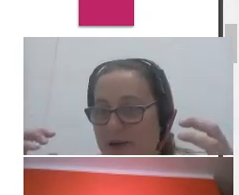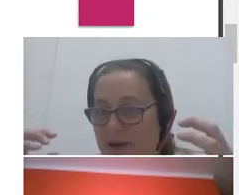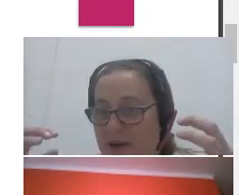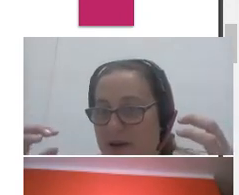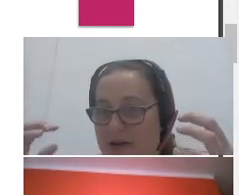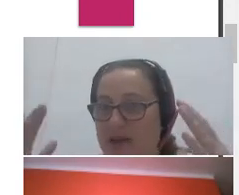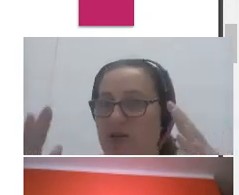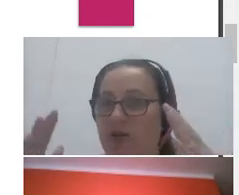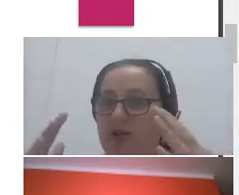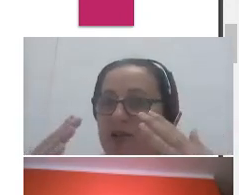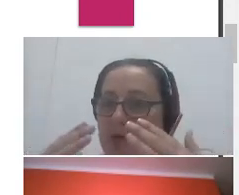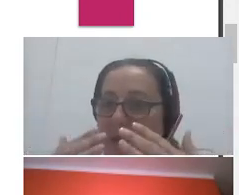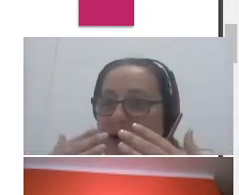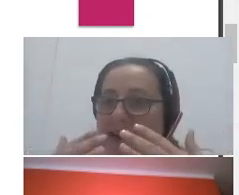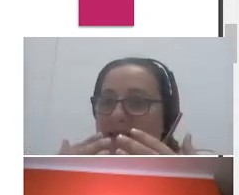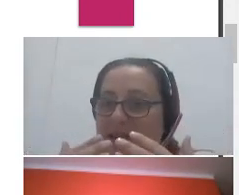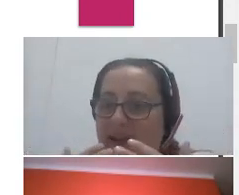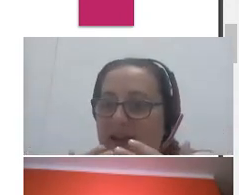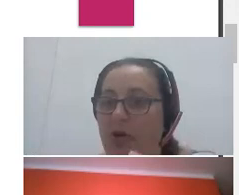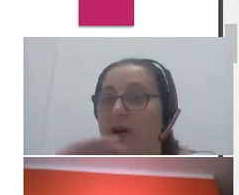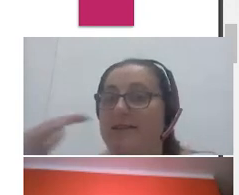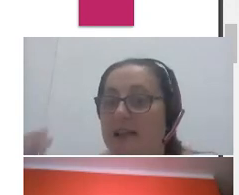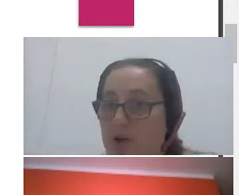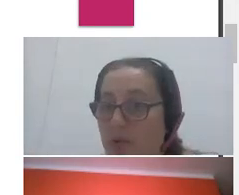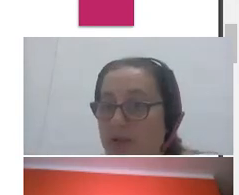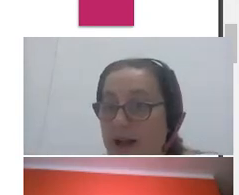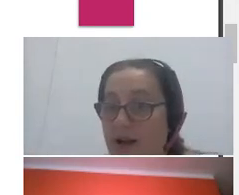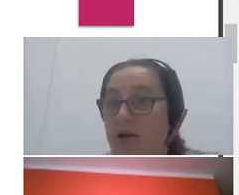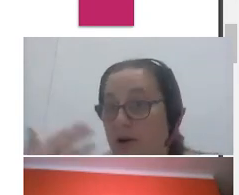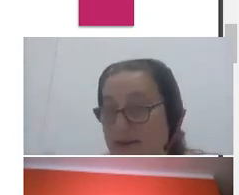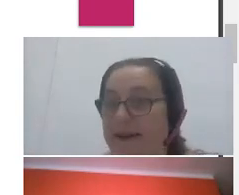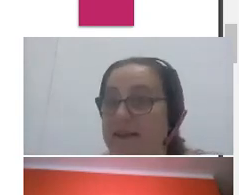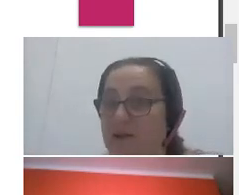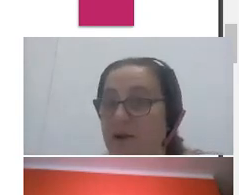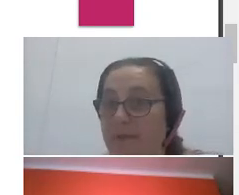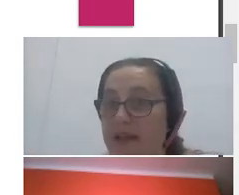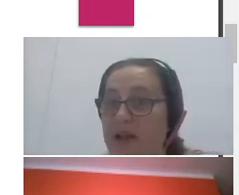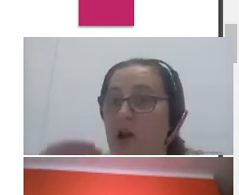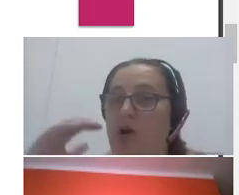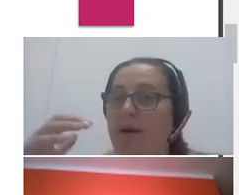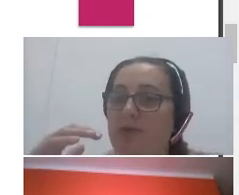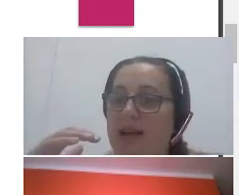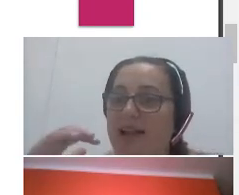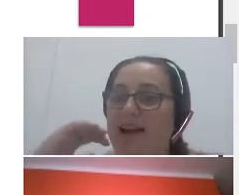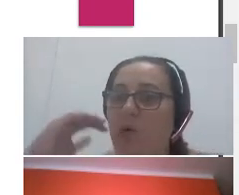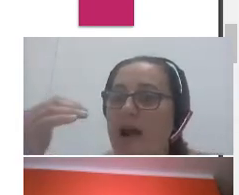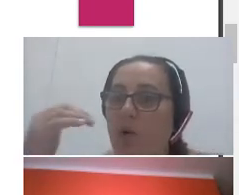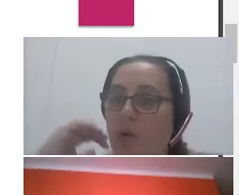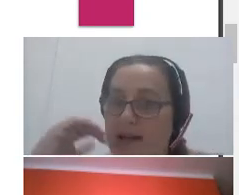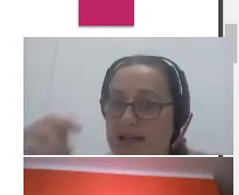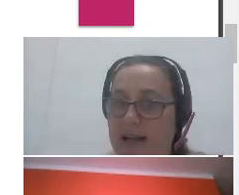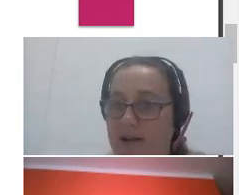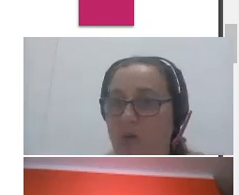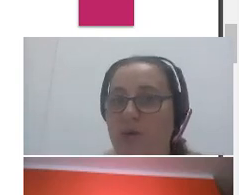tejido. Si nosotros ayudamos a que ese tejido se nutra con hidratación, no vamos a dejar